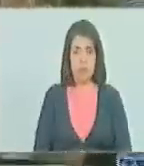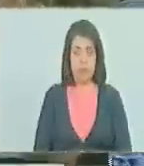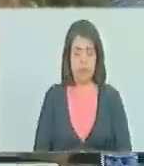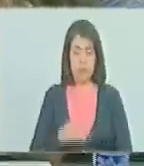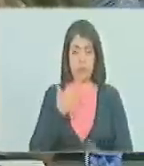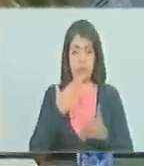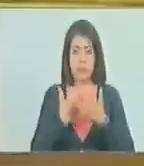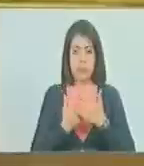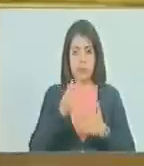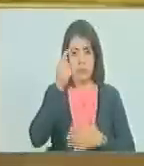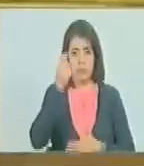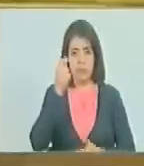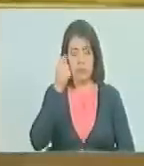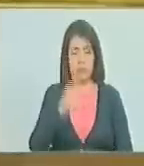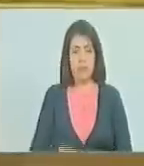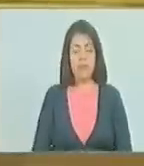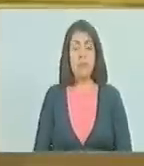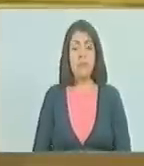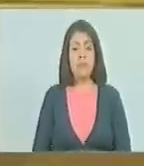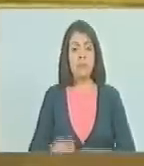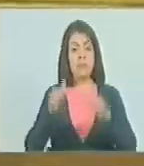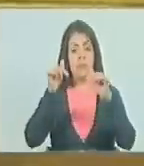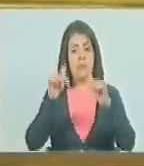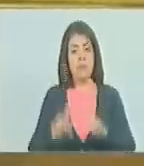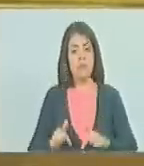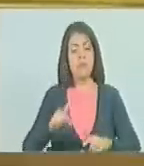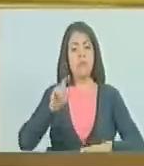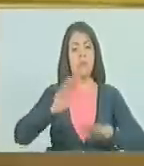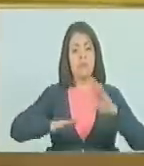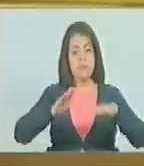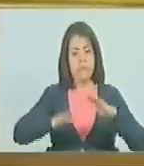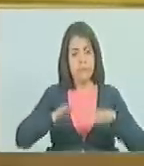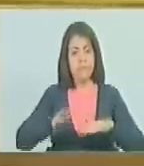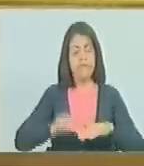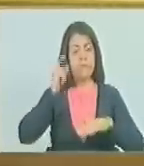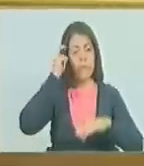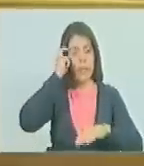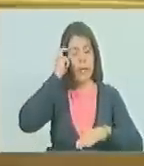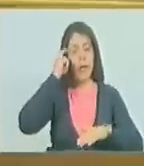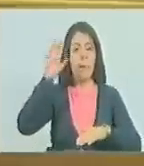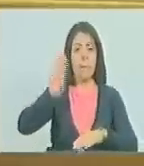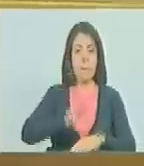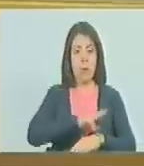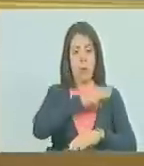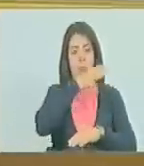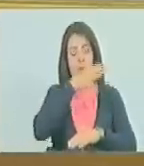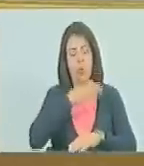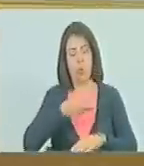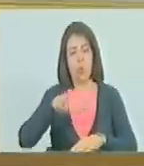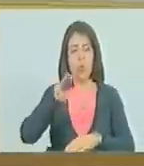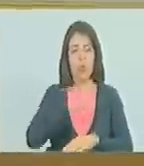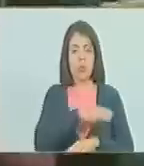Gracias, diputado. Hoy es el día del tamunangue. Yo pido un aplauso para esa música